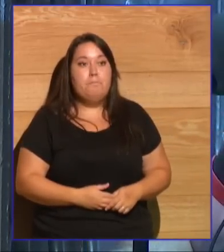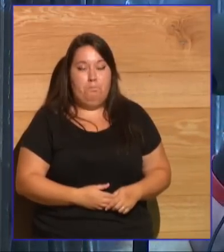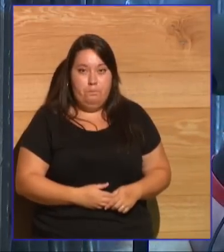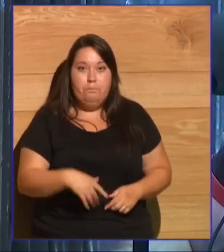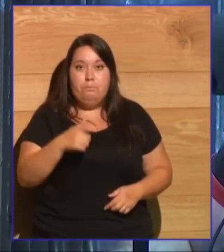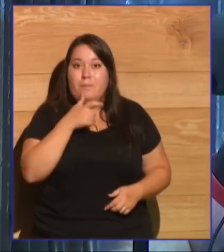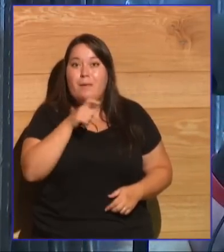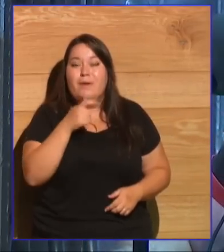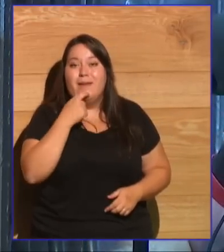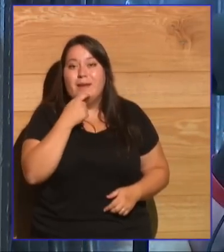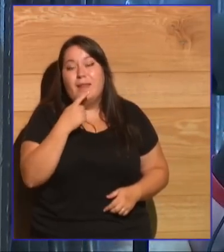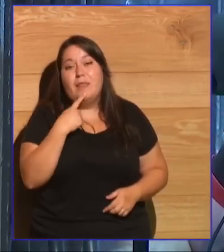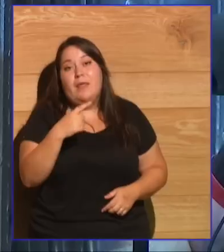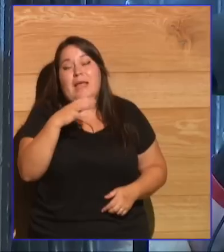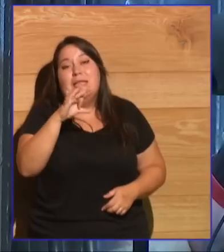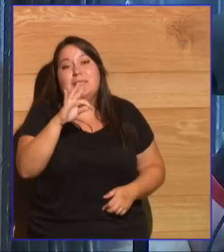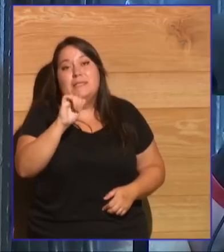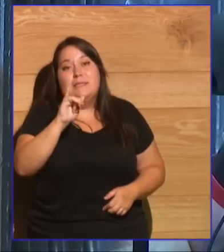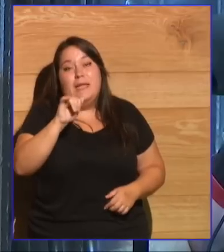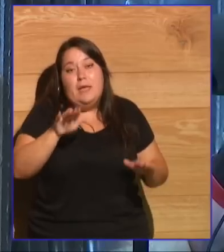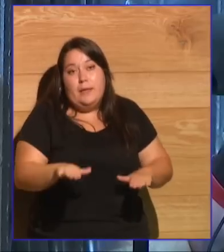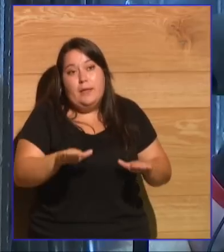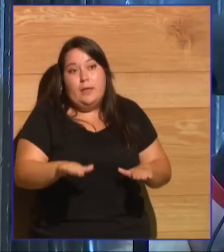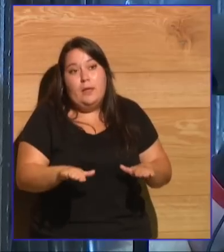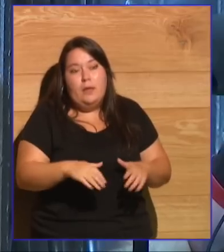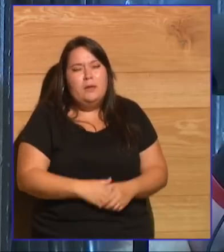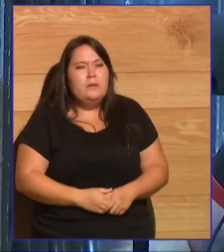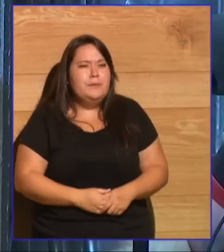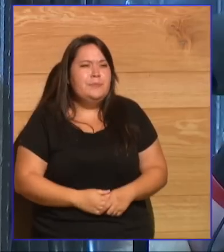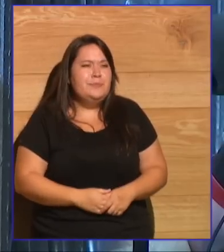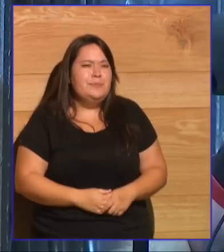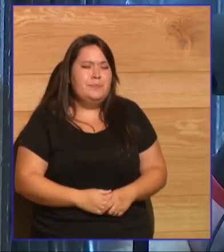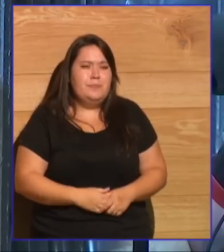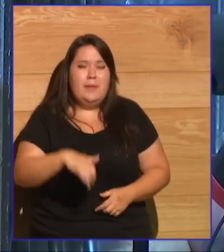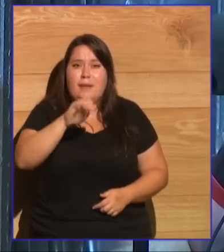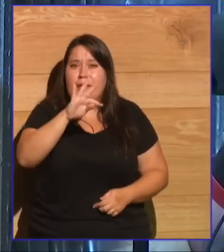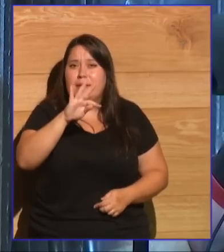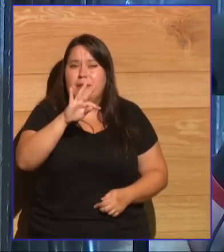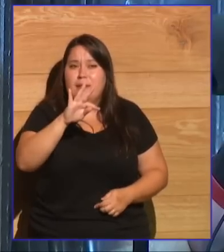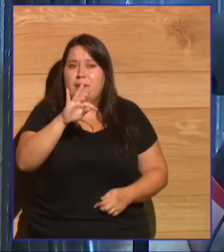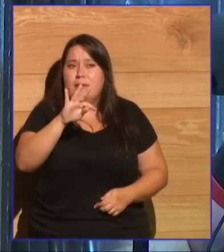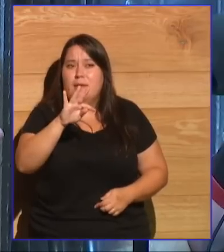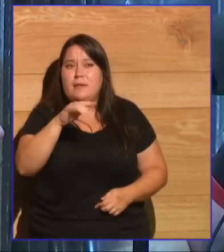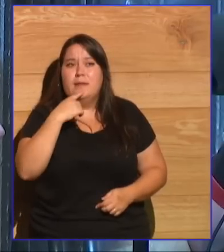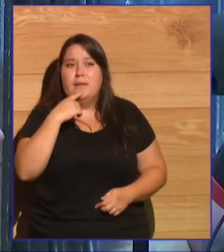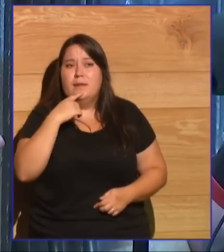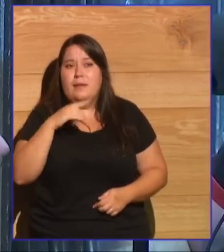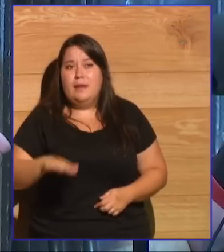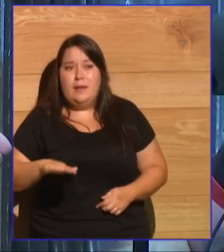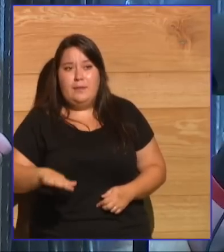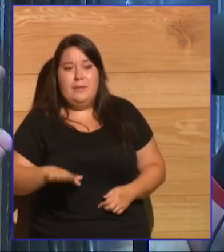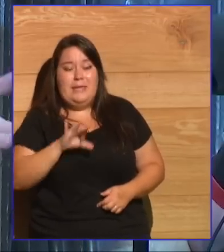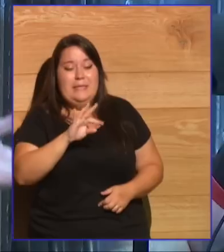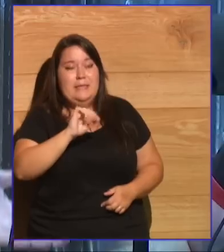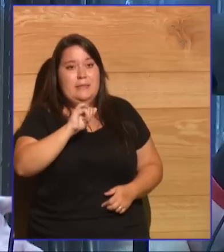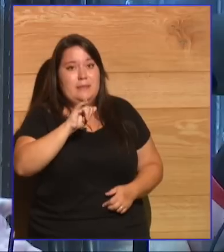we believe in you y el com le dice y el yo le responde stay